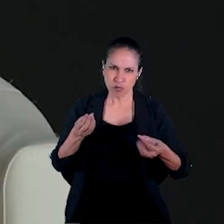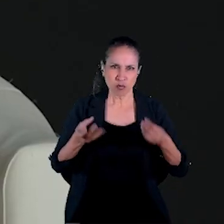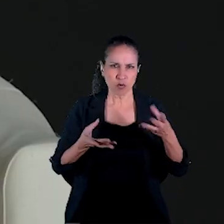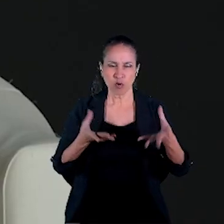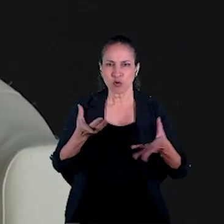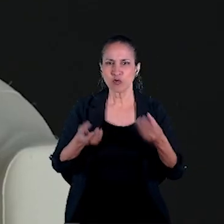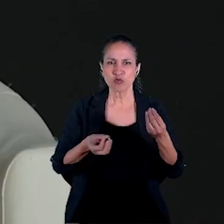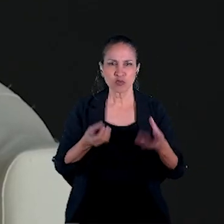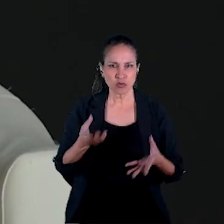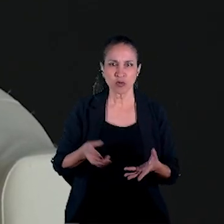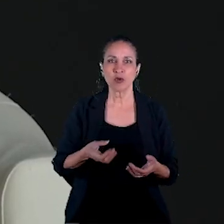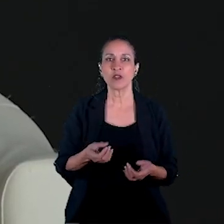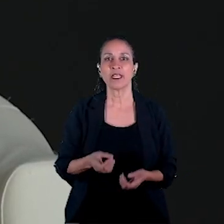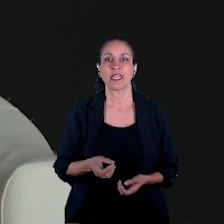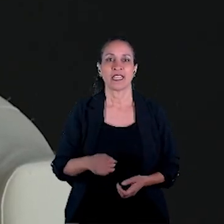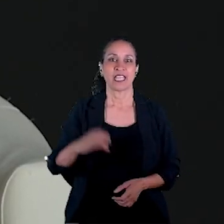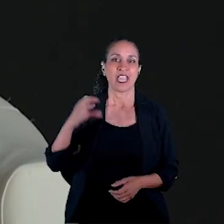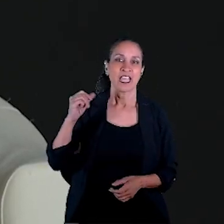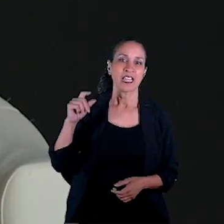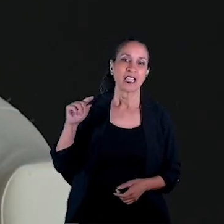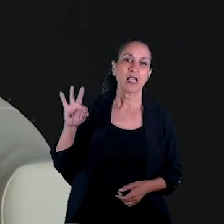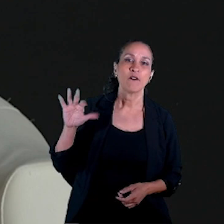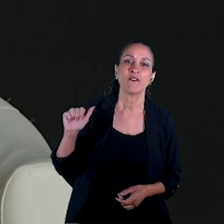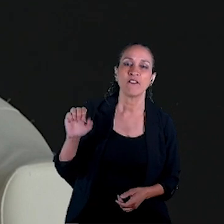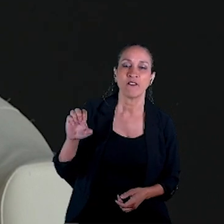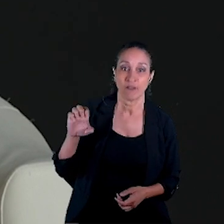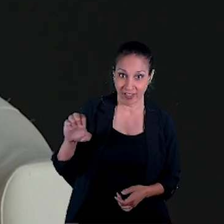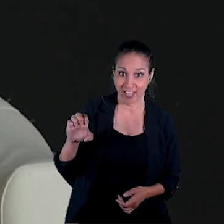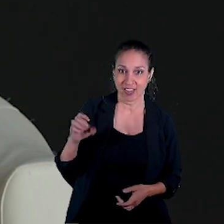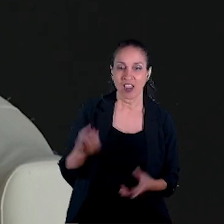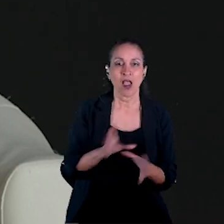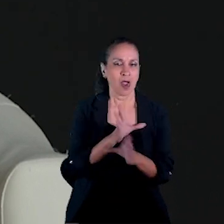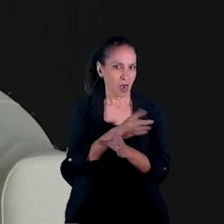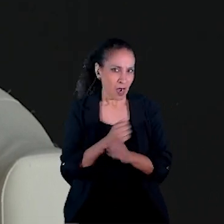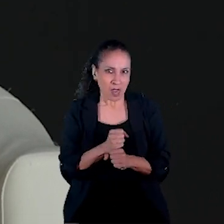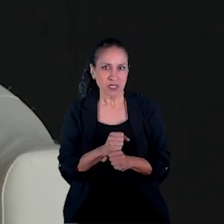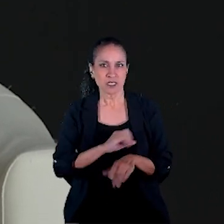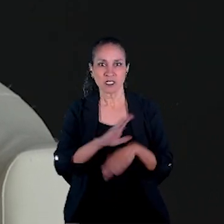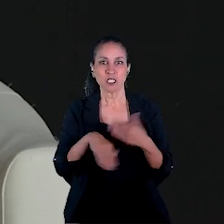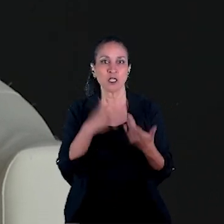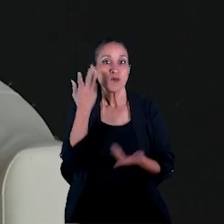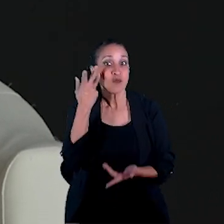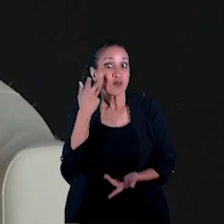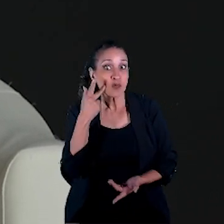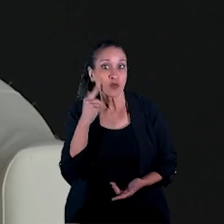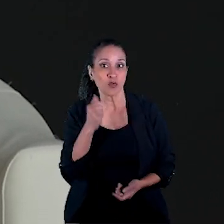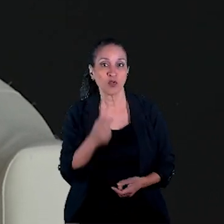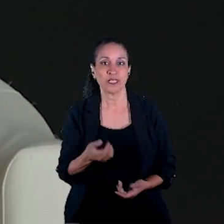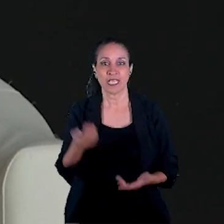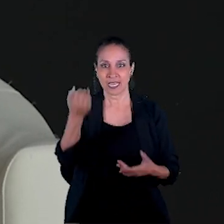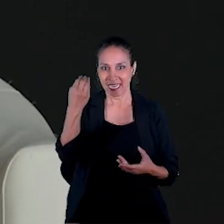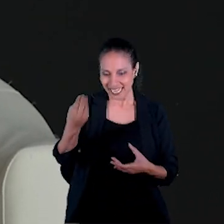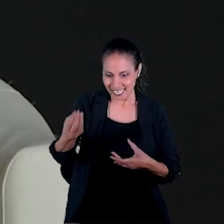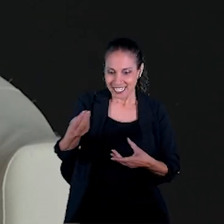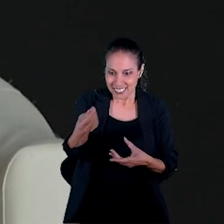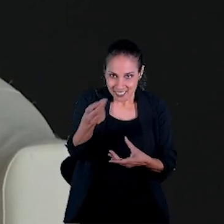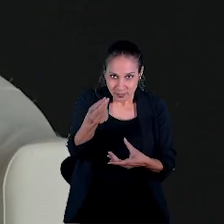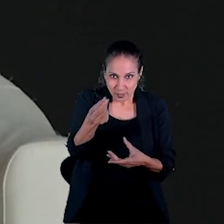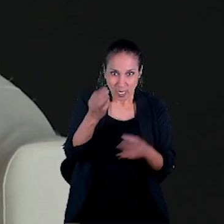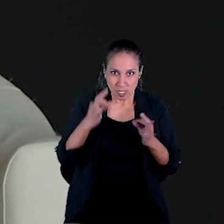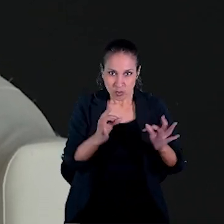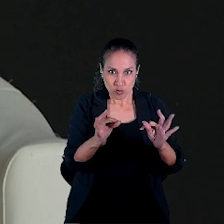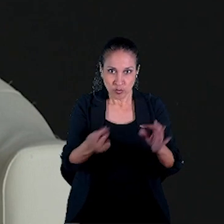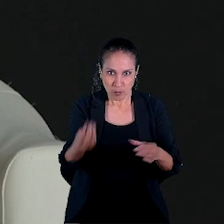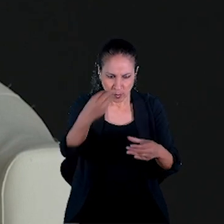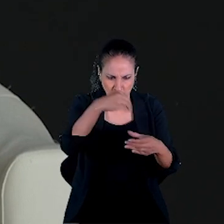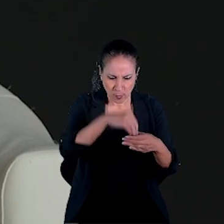hacer todos los días Eh tienen ingresos por el turismo porque la gente llega a tener esa experiencia cosechar